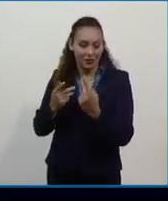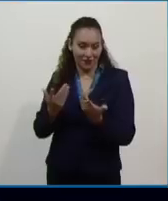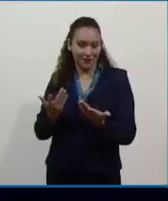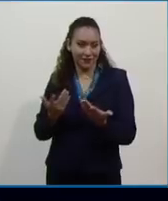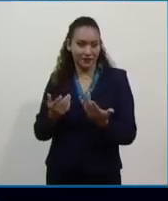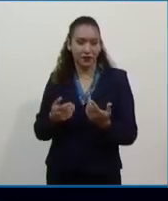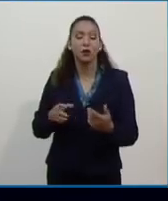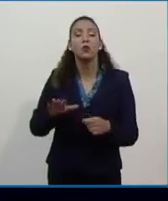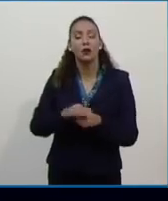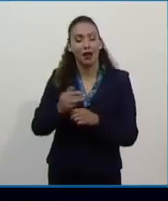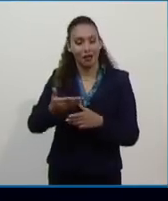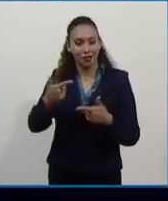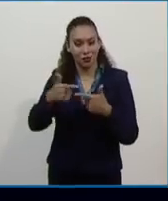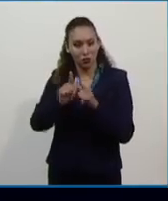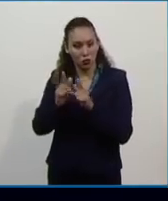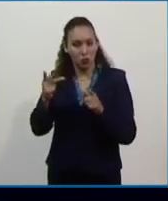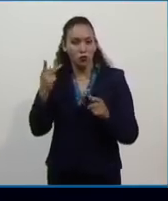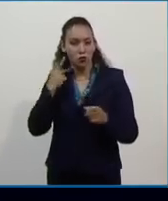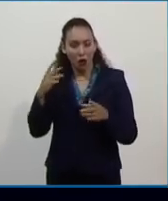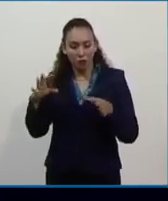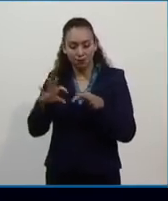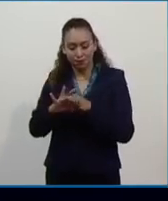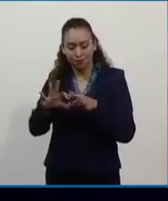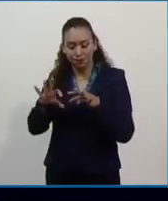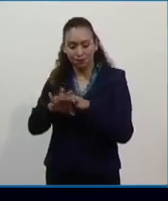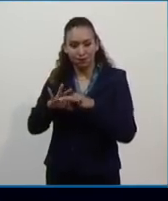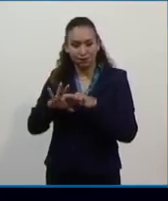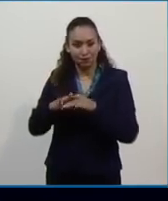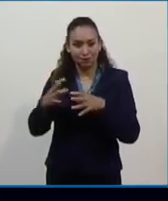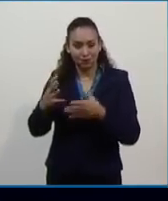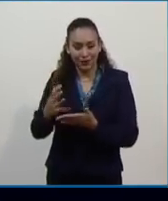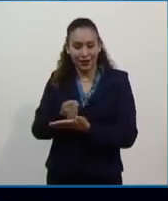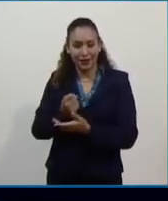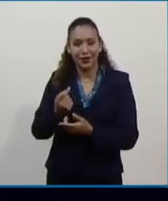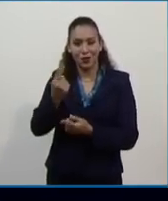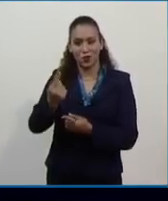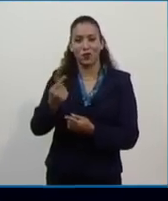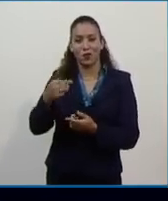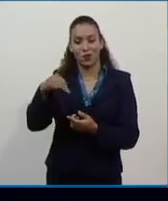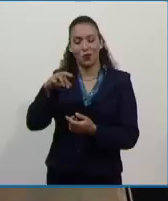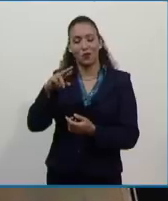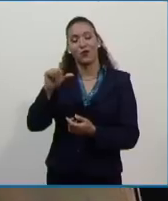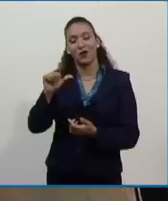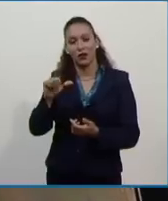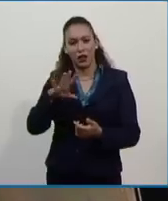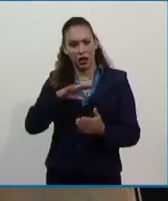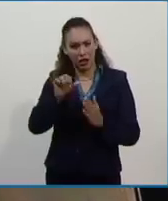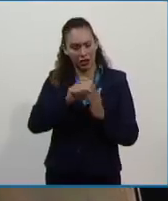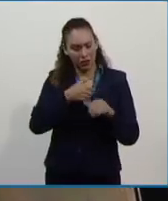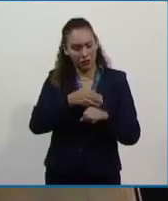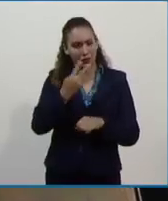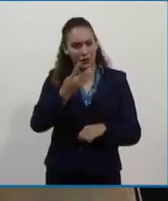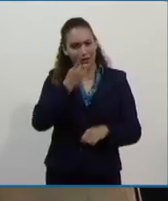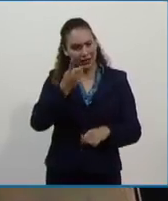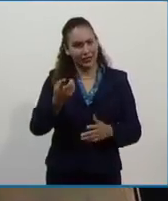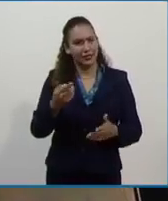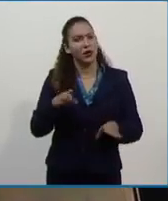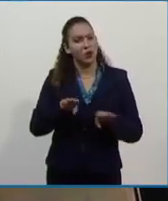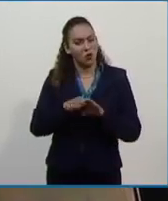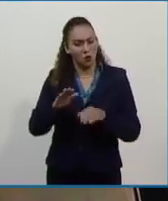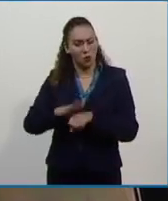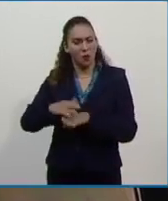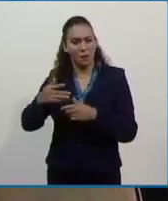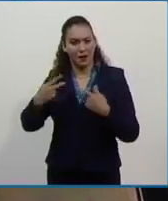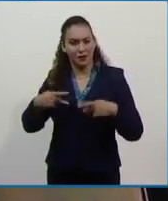la idea que estaba detrás de la redacción del artículo 54 constitucional. Subrayaron que el objetivo del sistema